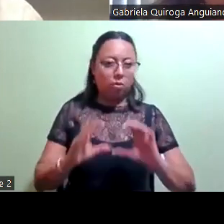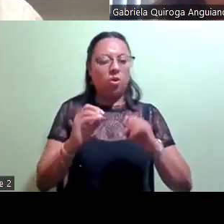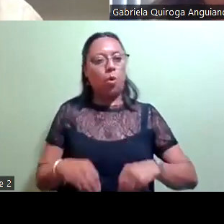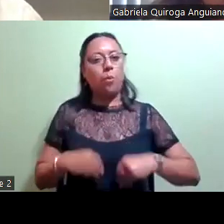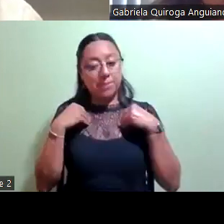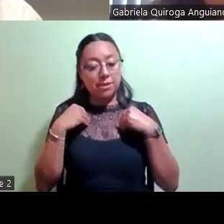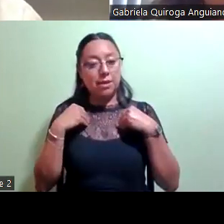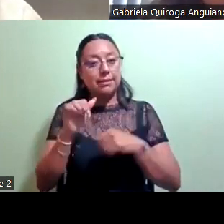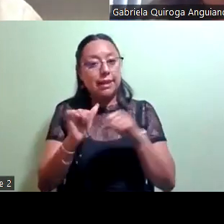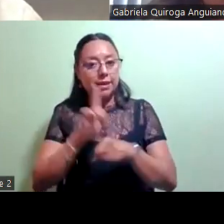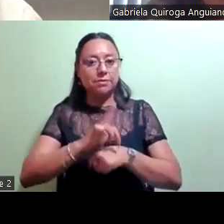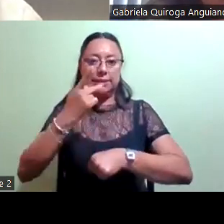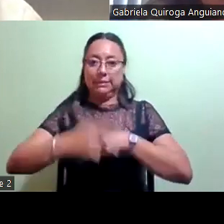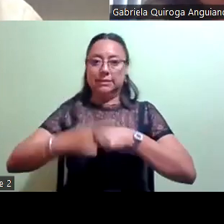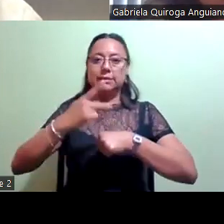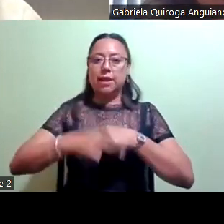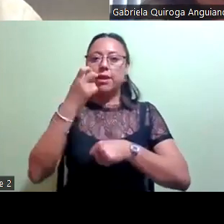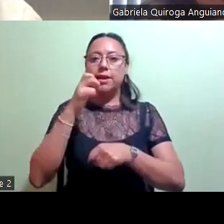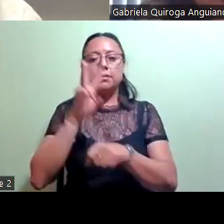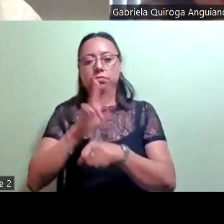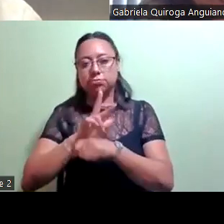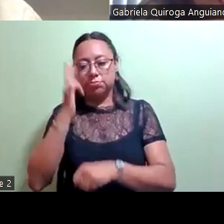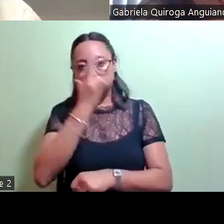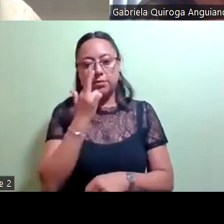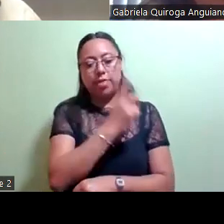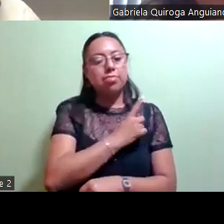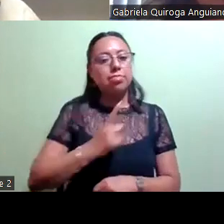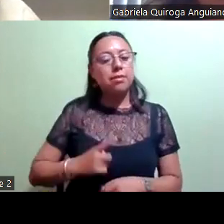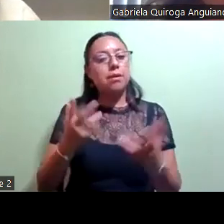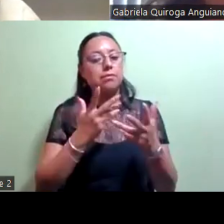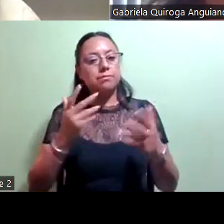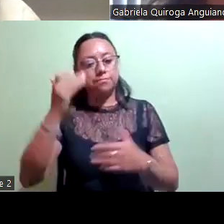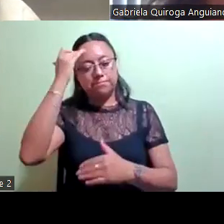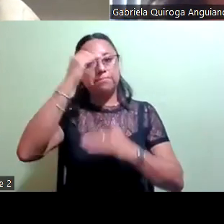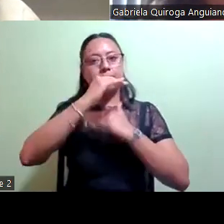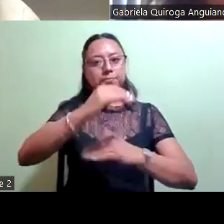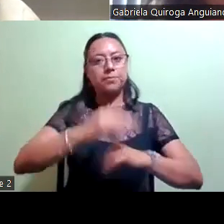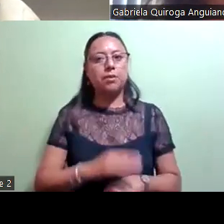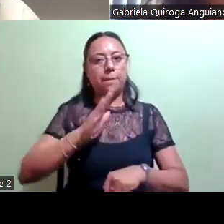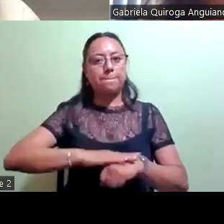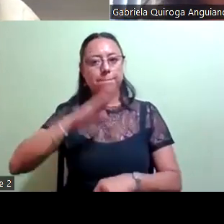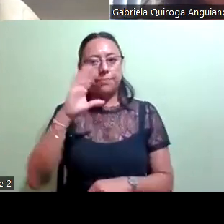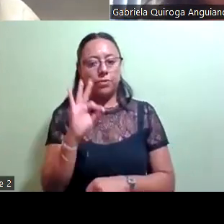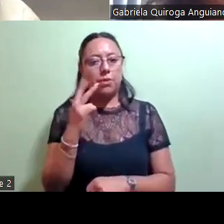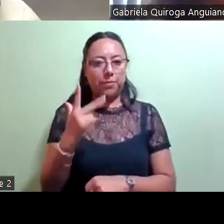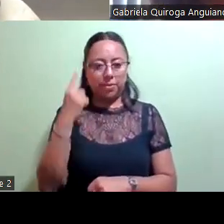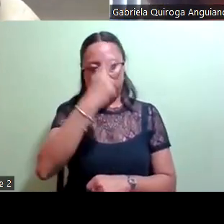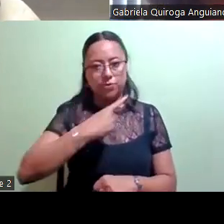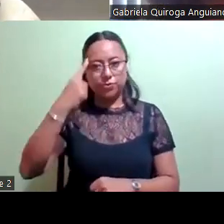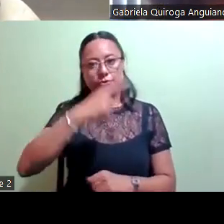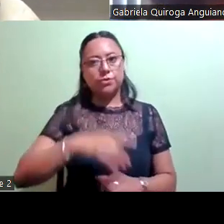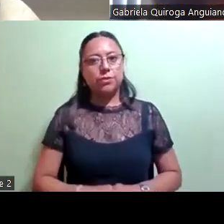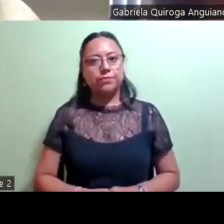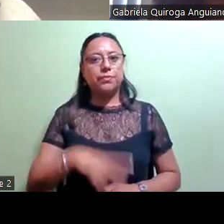corriera riesgo, dicha verificación se realizará en un plazo no mayor a 48 horas.